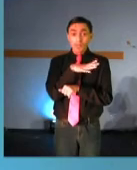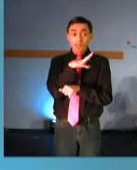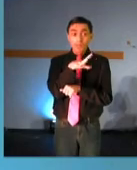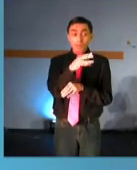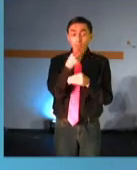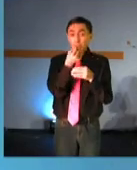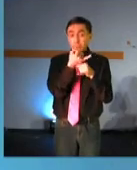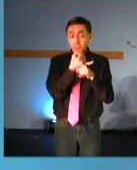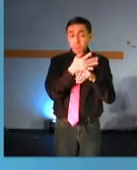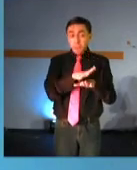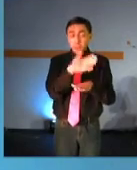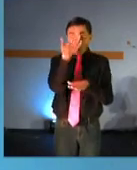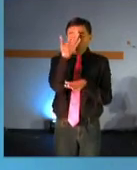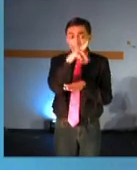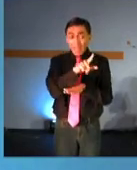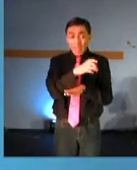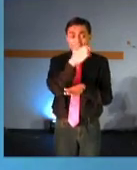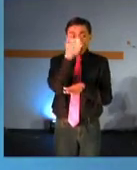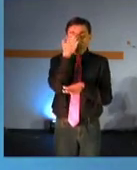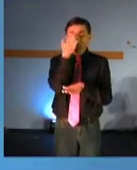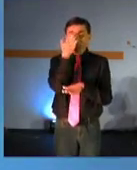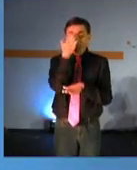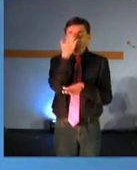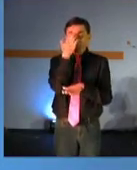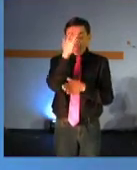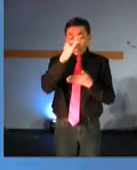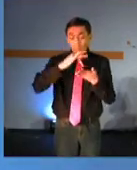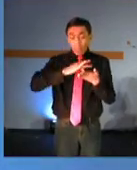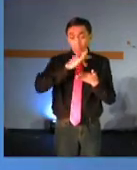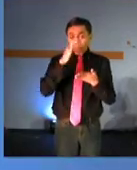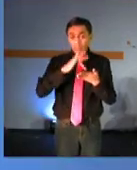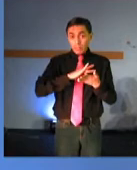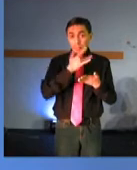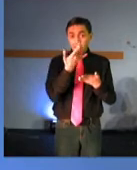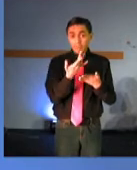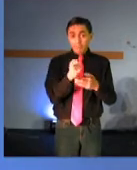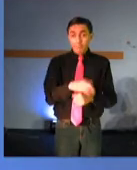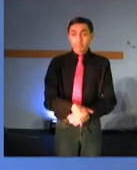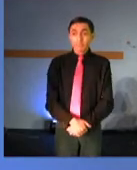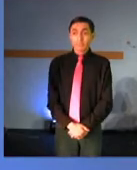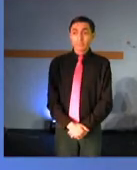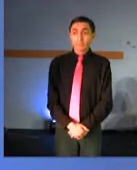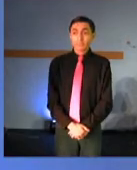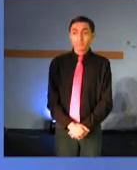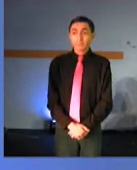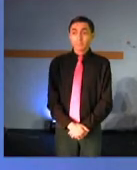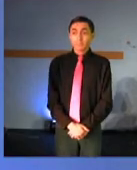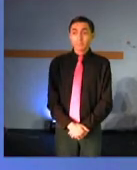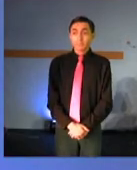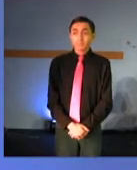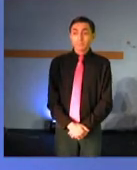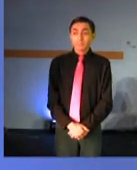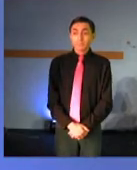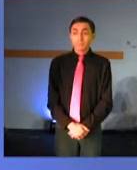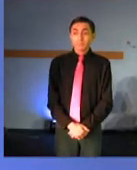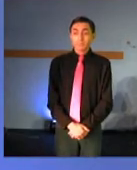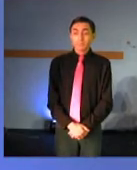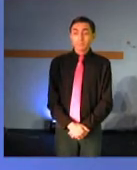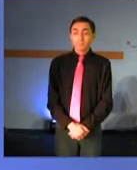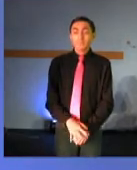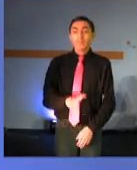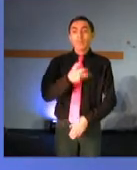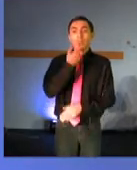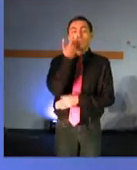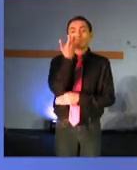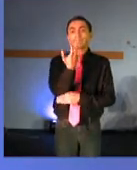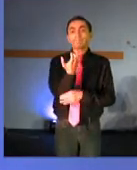muchas de los relatos que hacemos en esta obra. Y por supuesto, quiero